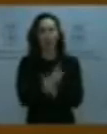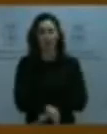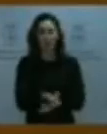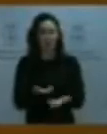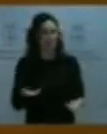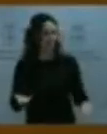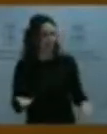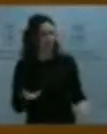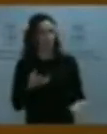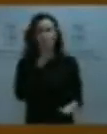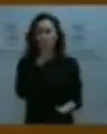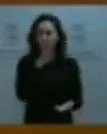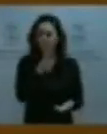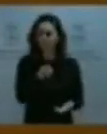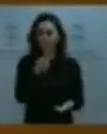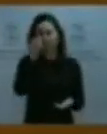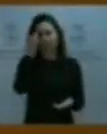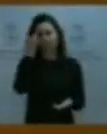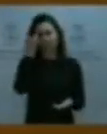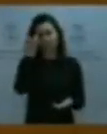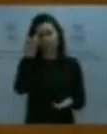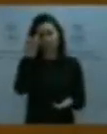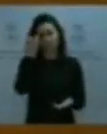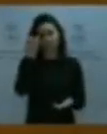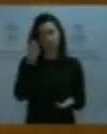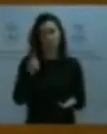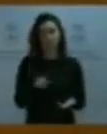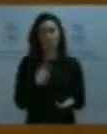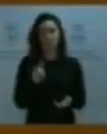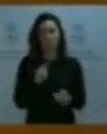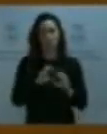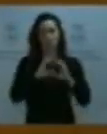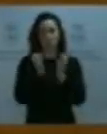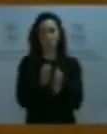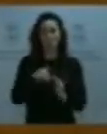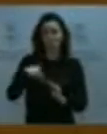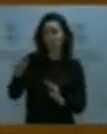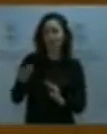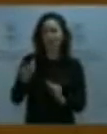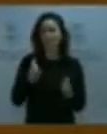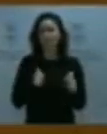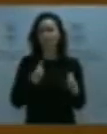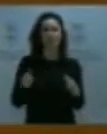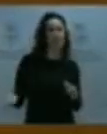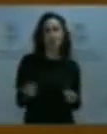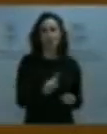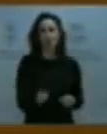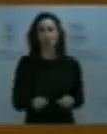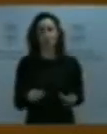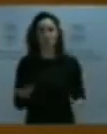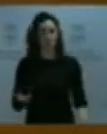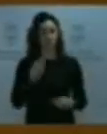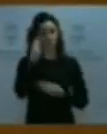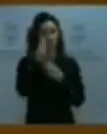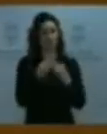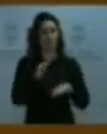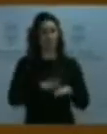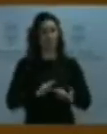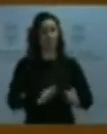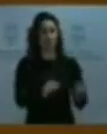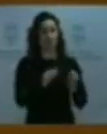No somos habitantes de Marte, no somos habitantes de Marte. Lo que usted creo que para su gobierno, los habitantes de Marte son los ganaderos que